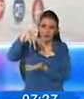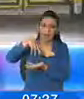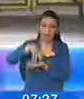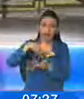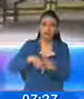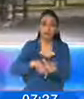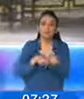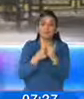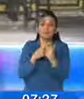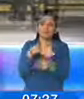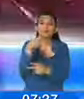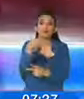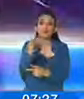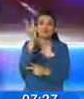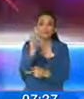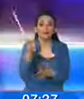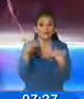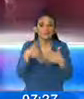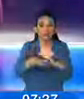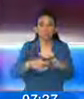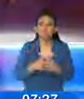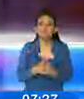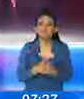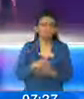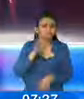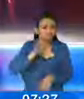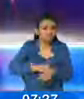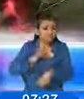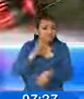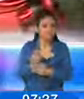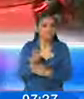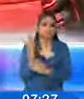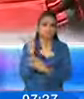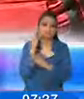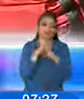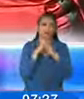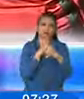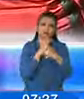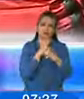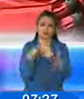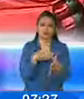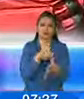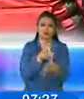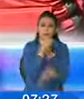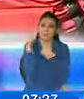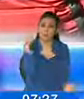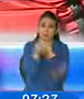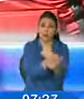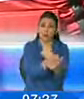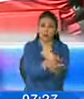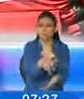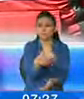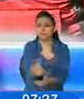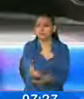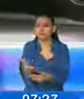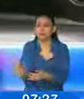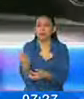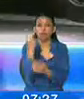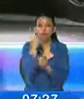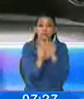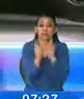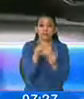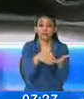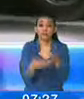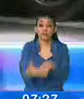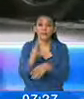vigencia el próximo viernes. La medida obedece luego del siniestro de tránsito ocurrido el pasado 7 de marzo, donde perdieron la vida 12 personas